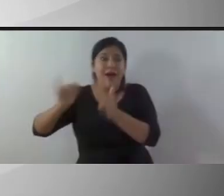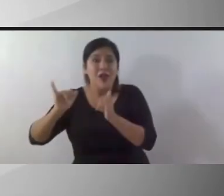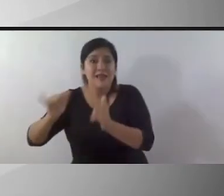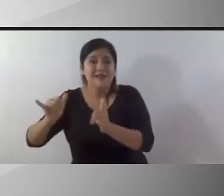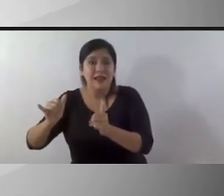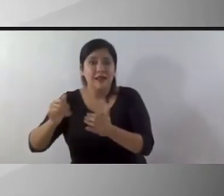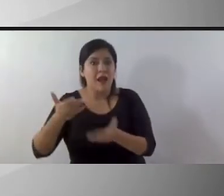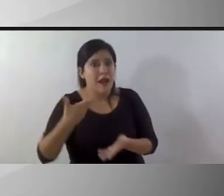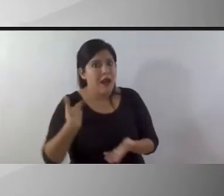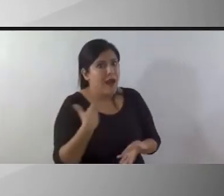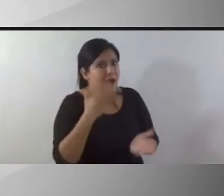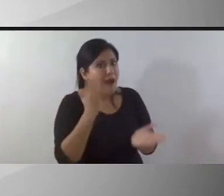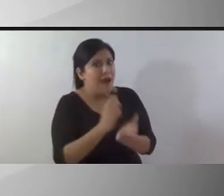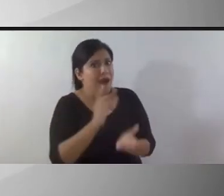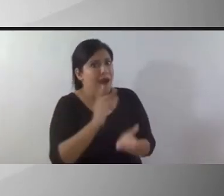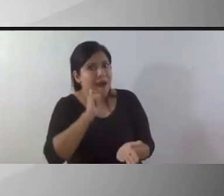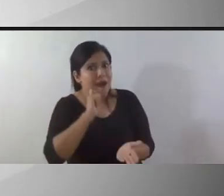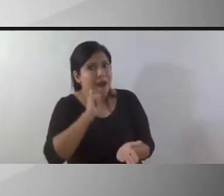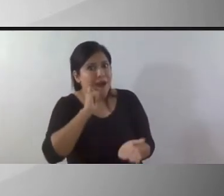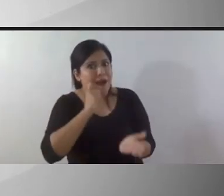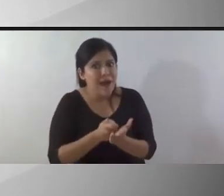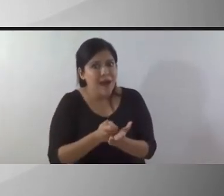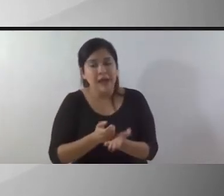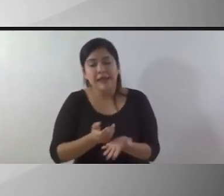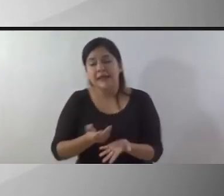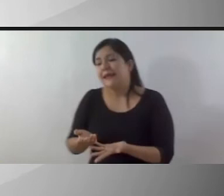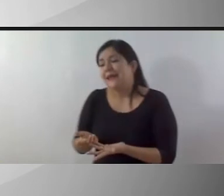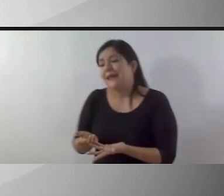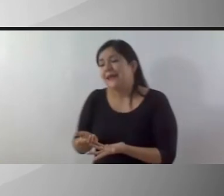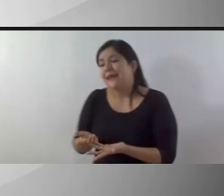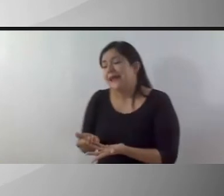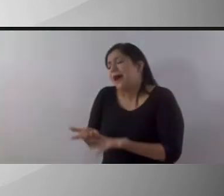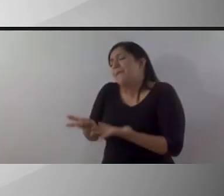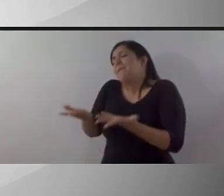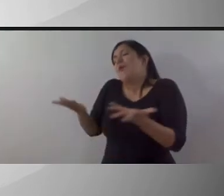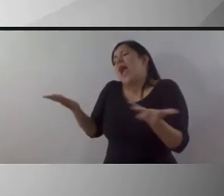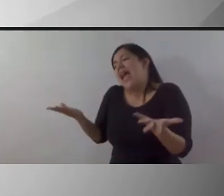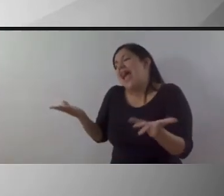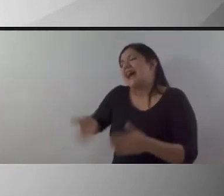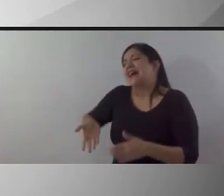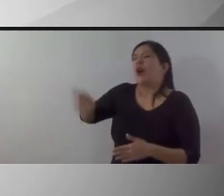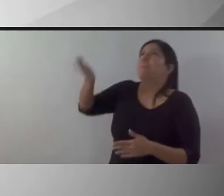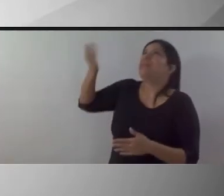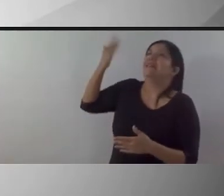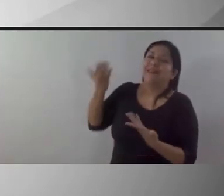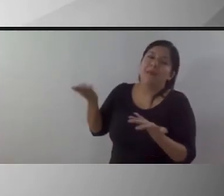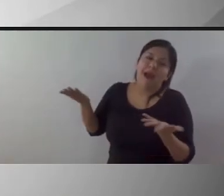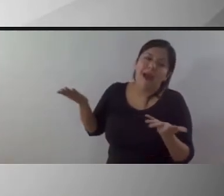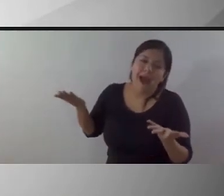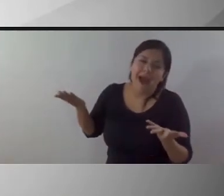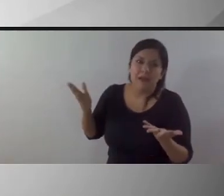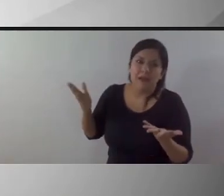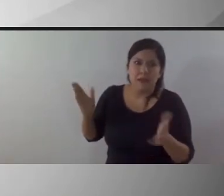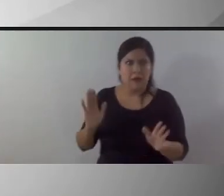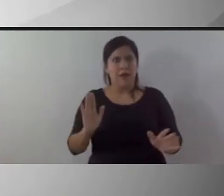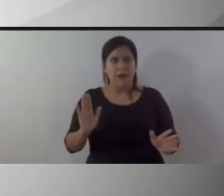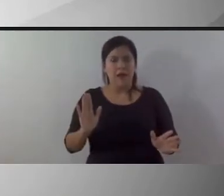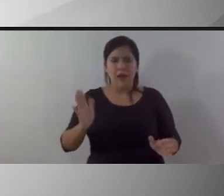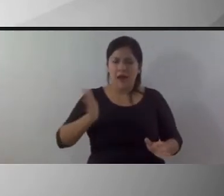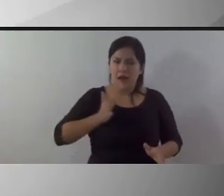actualidad se dice, bueno, pero esas cosas pasaron hace mucho, y esa distancia temporal hace que,